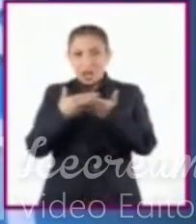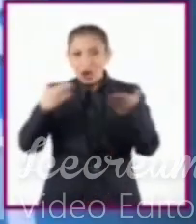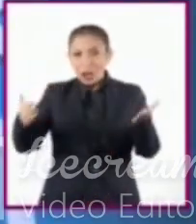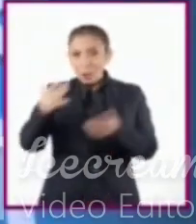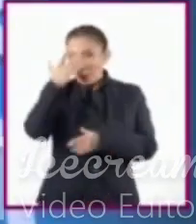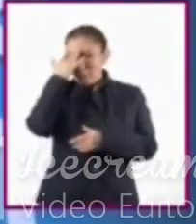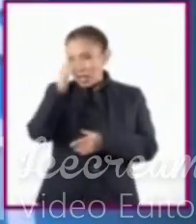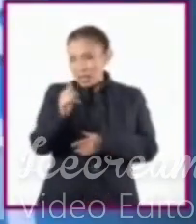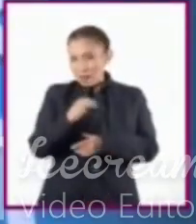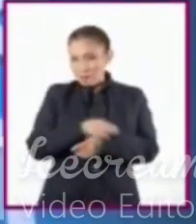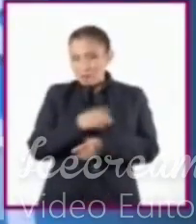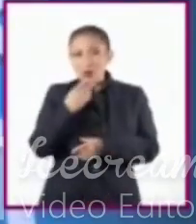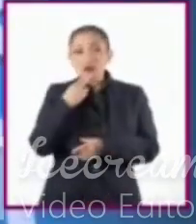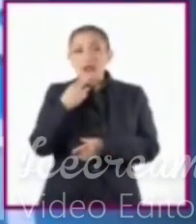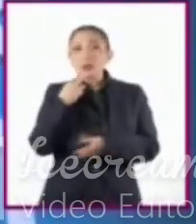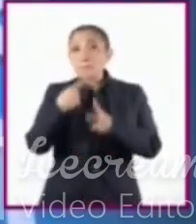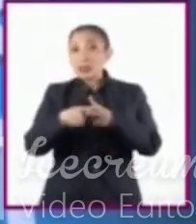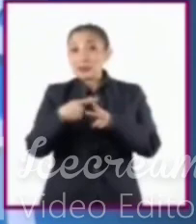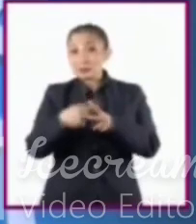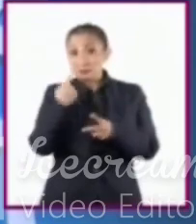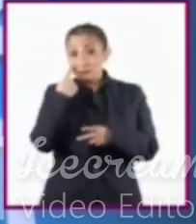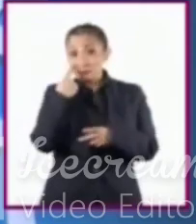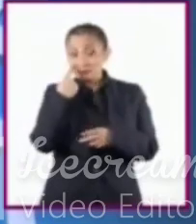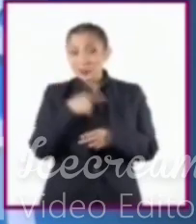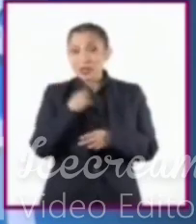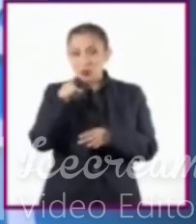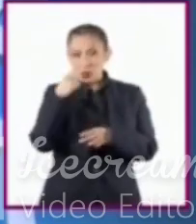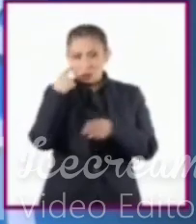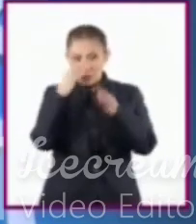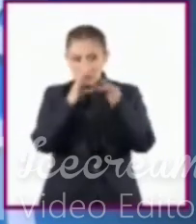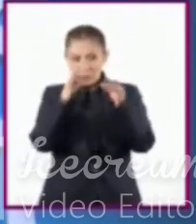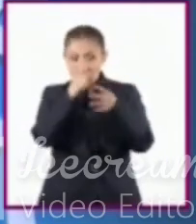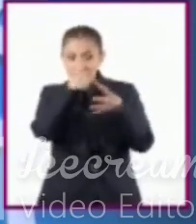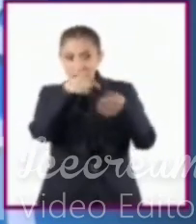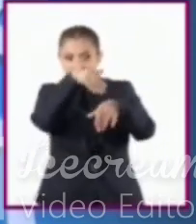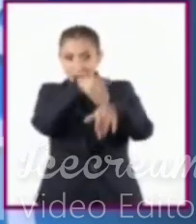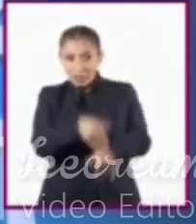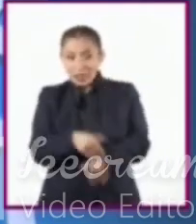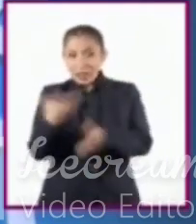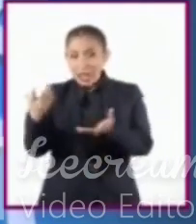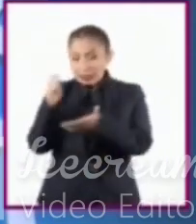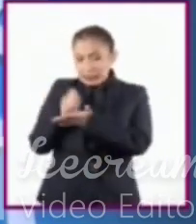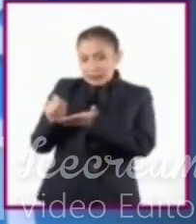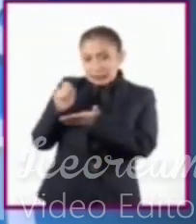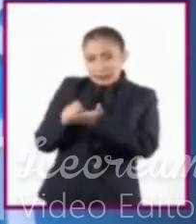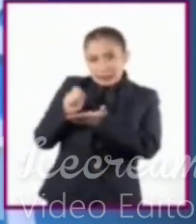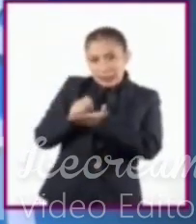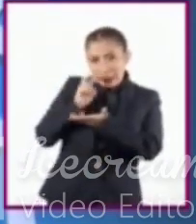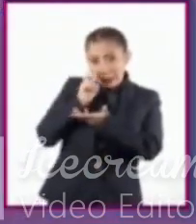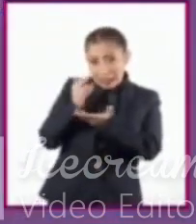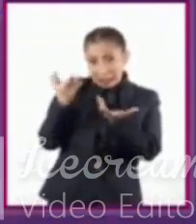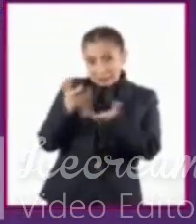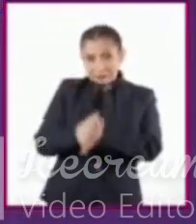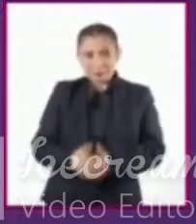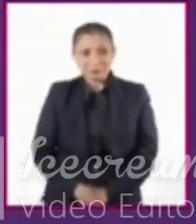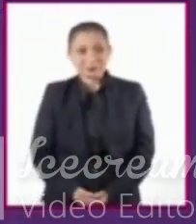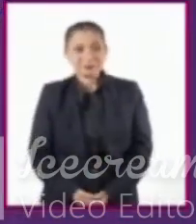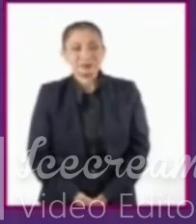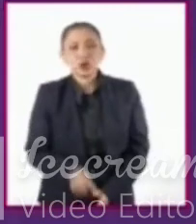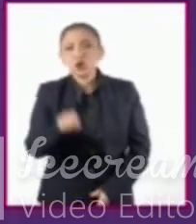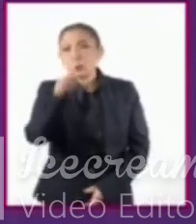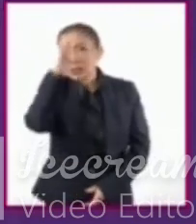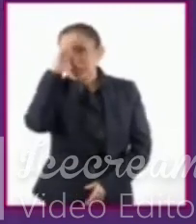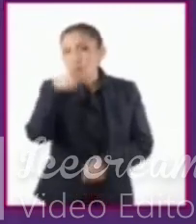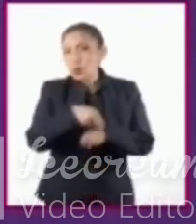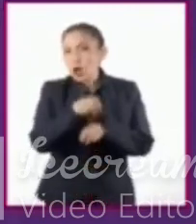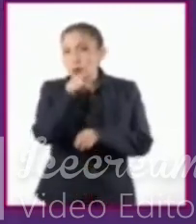de magia, utilizando las matemáticas. Sigue las indicaciones y realiza las operaciones que se te vayan indicando. Piensa en un